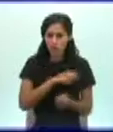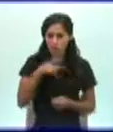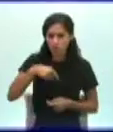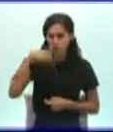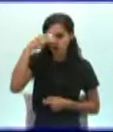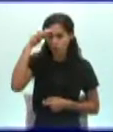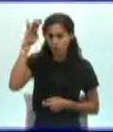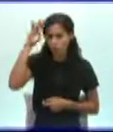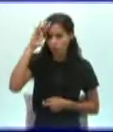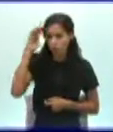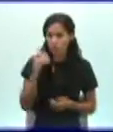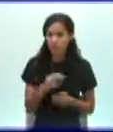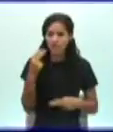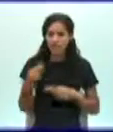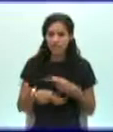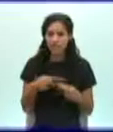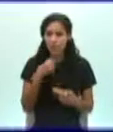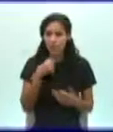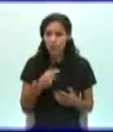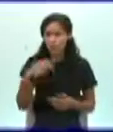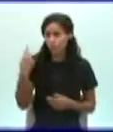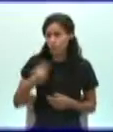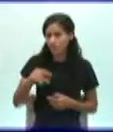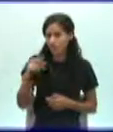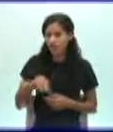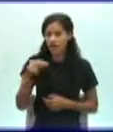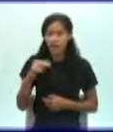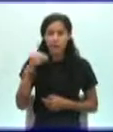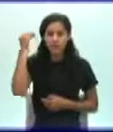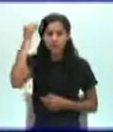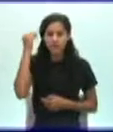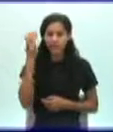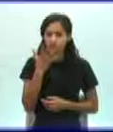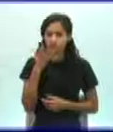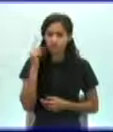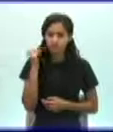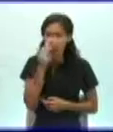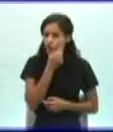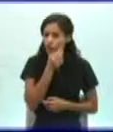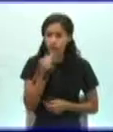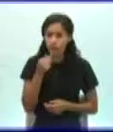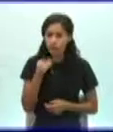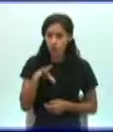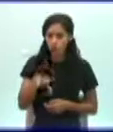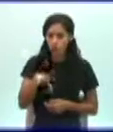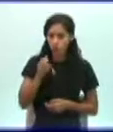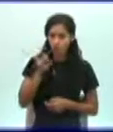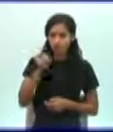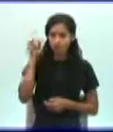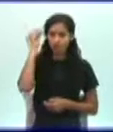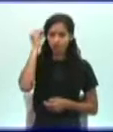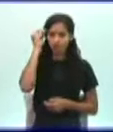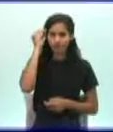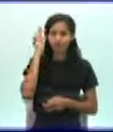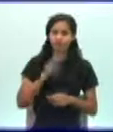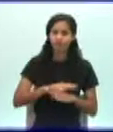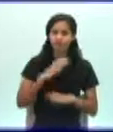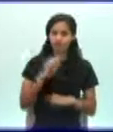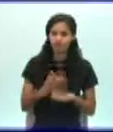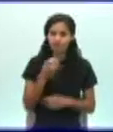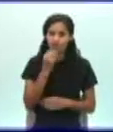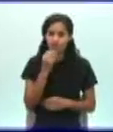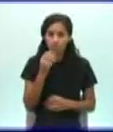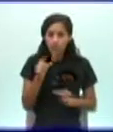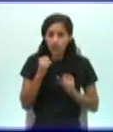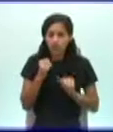lograron también articular el pensamiento y que José Martí se apropiara de estos conocimientos, de esta ideología y pudiera también